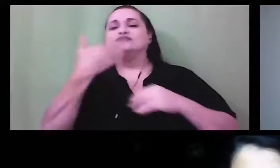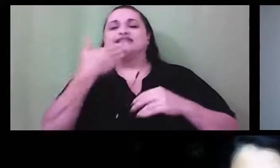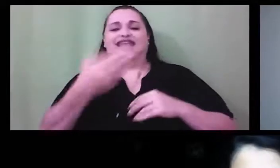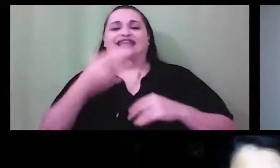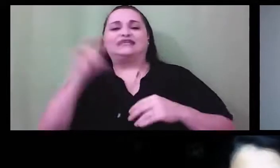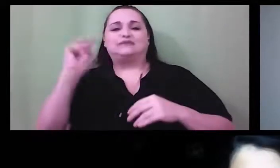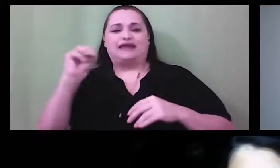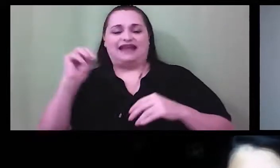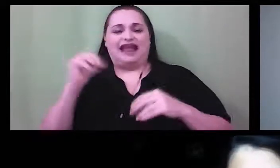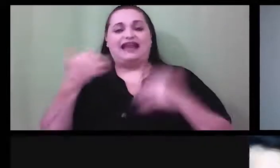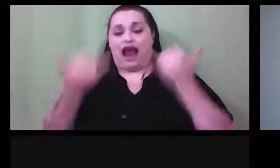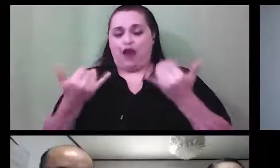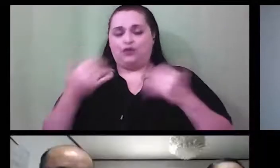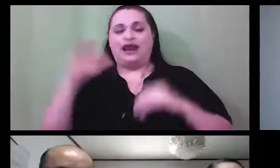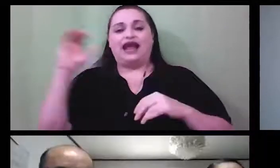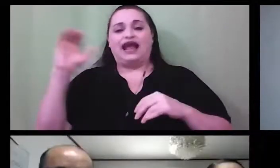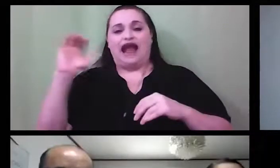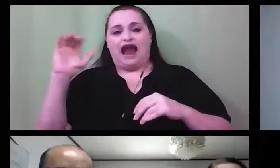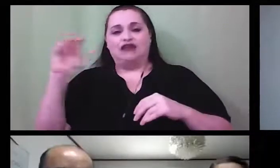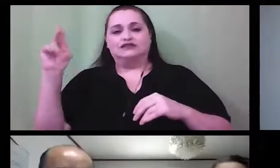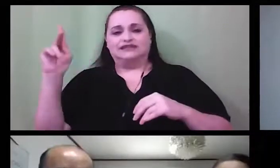Voy con Carlos y Crisia.